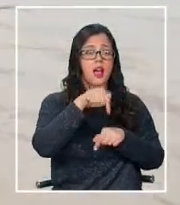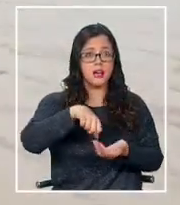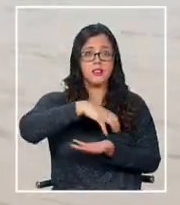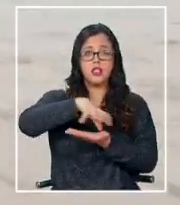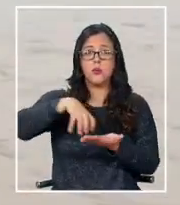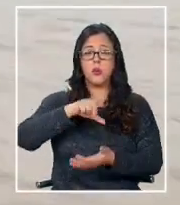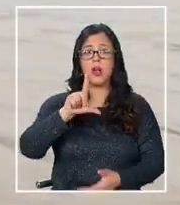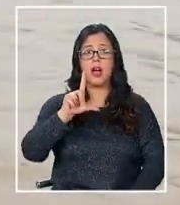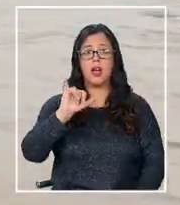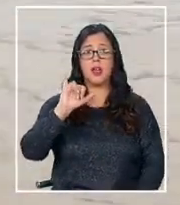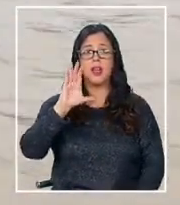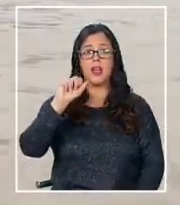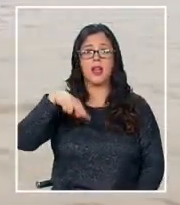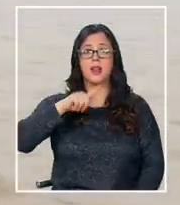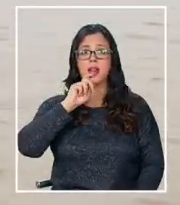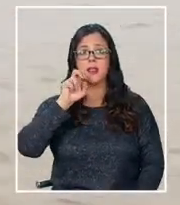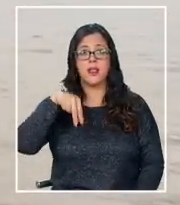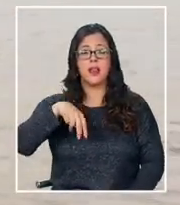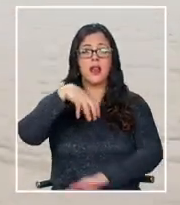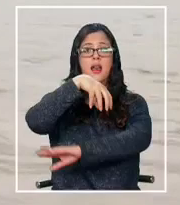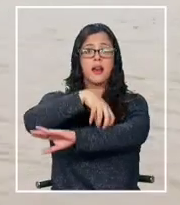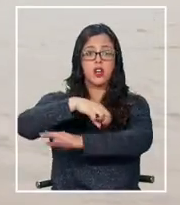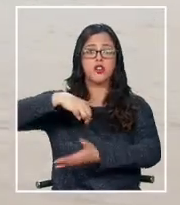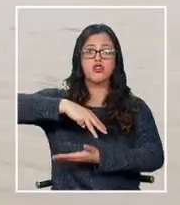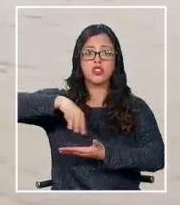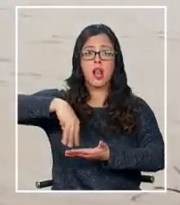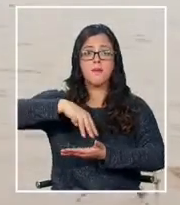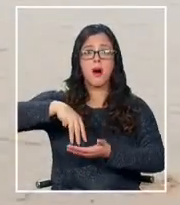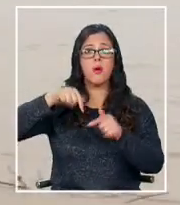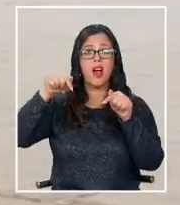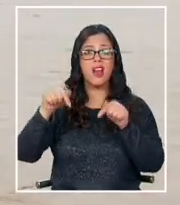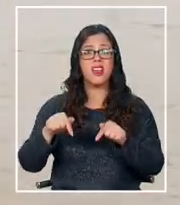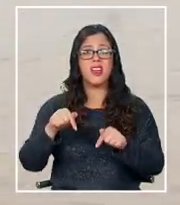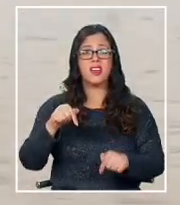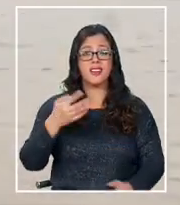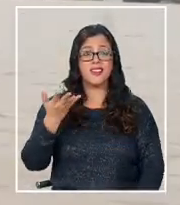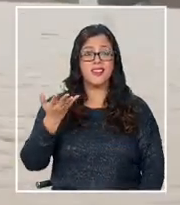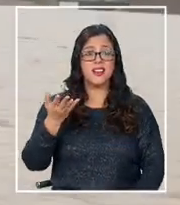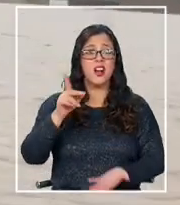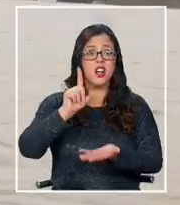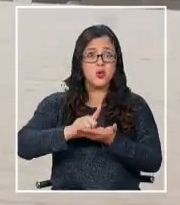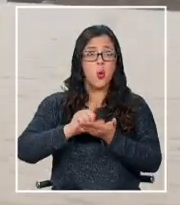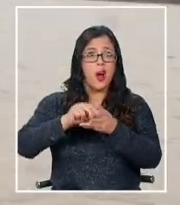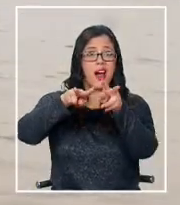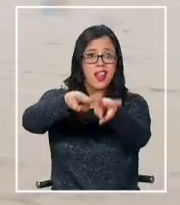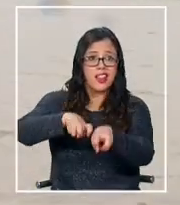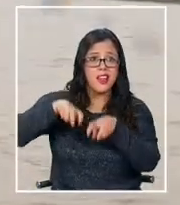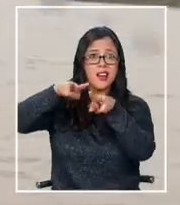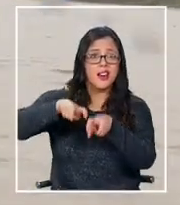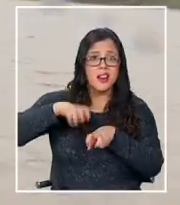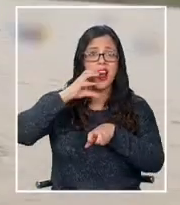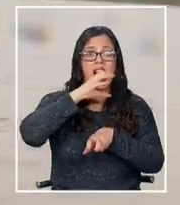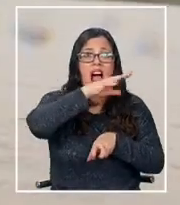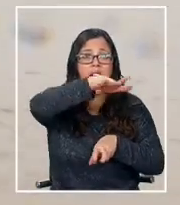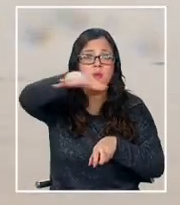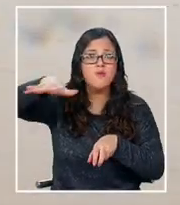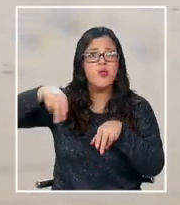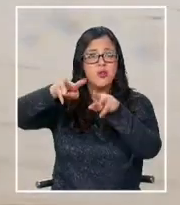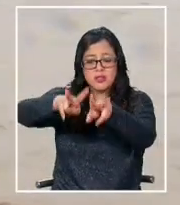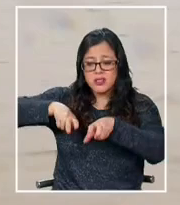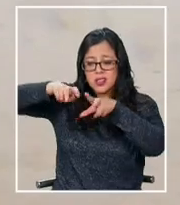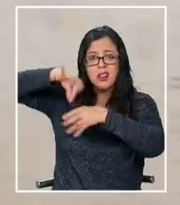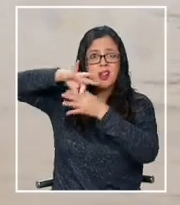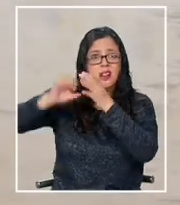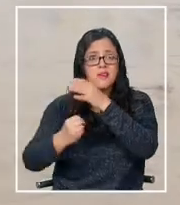región del Maule, donde estamos en este momento sobre un campo agrícola. Así es, sobre un campo agrícola, aquí